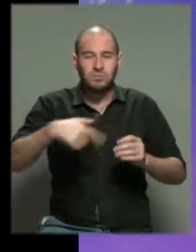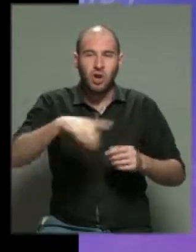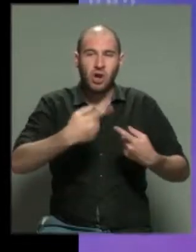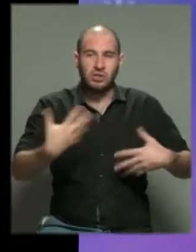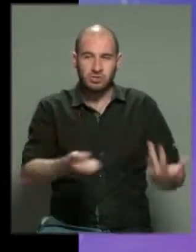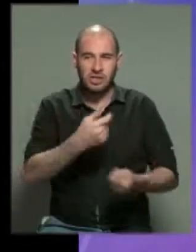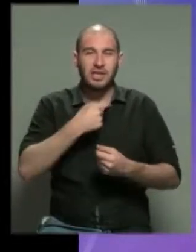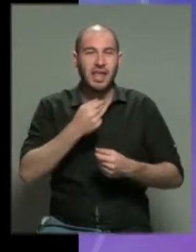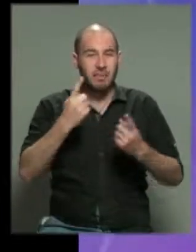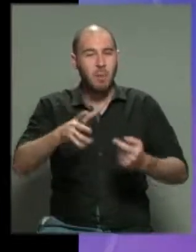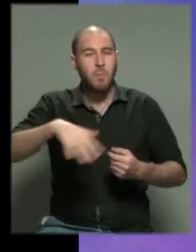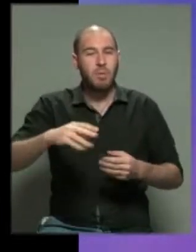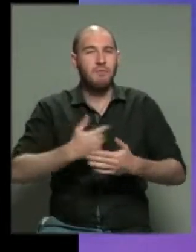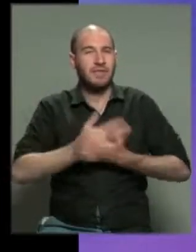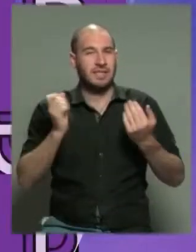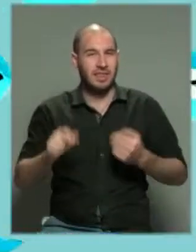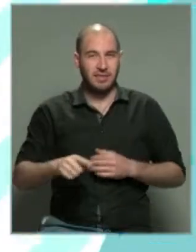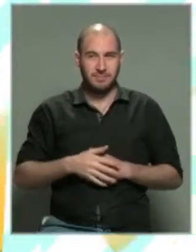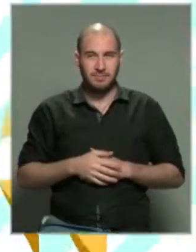bien del pueblo y su felicidad.